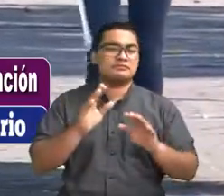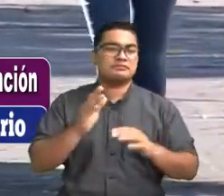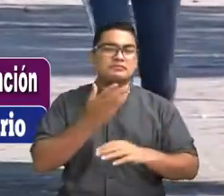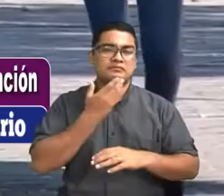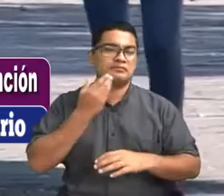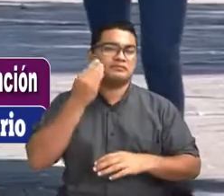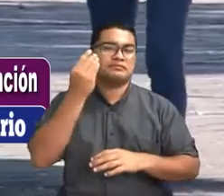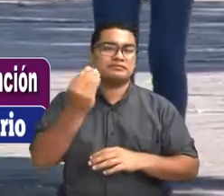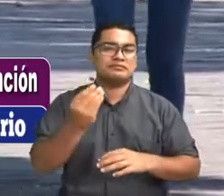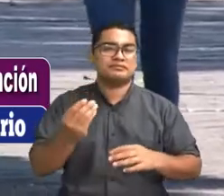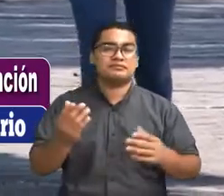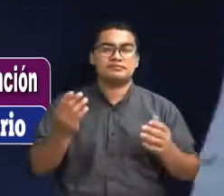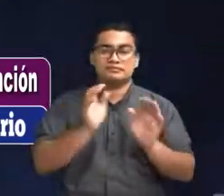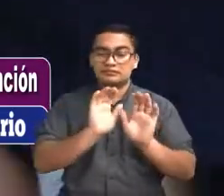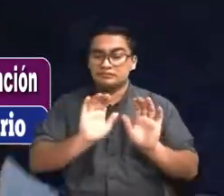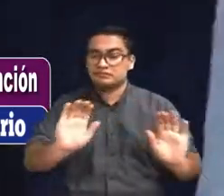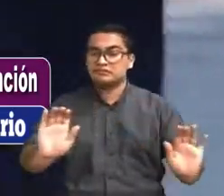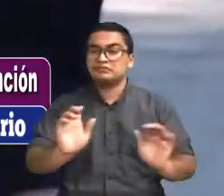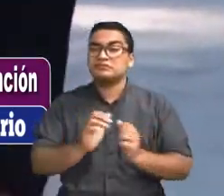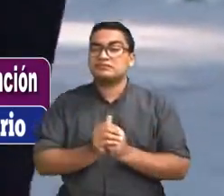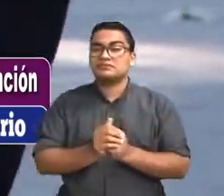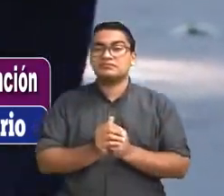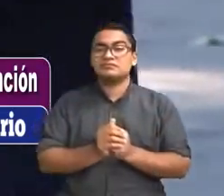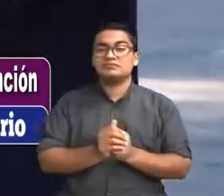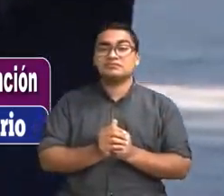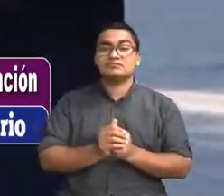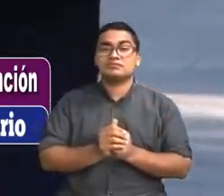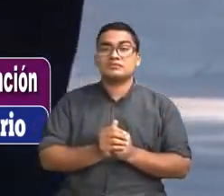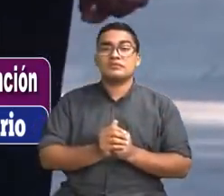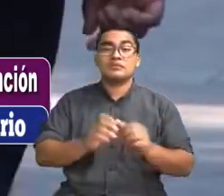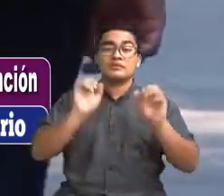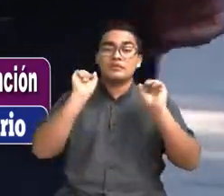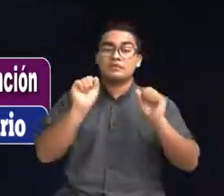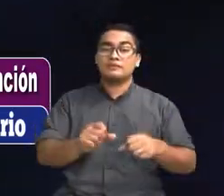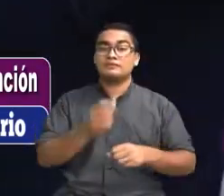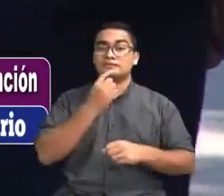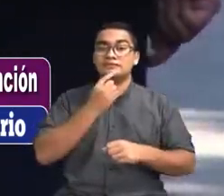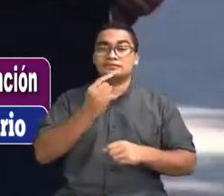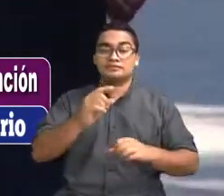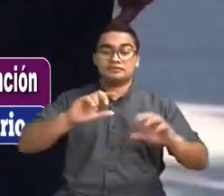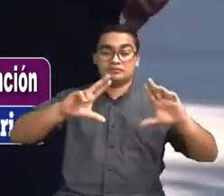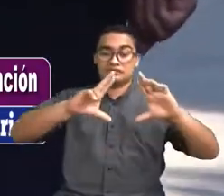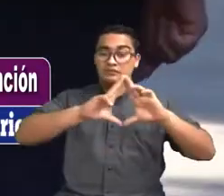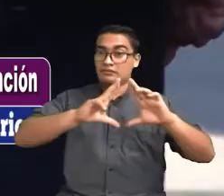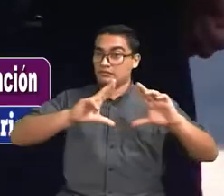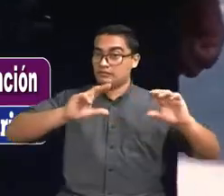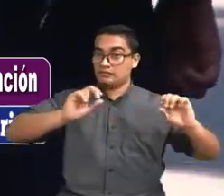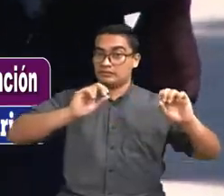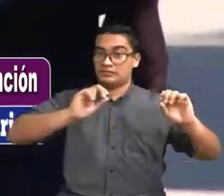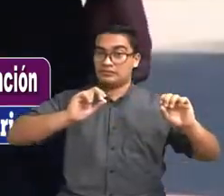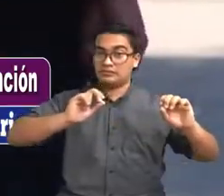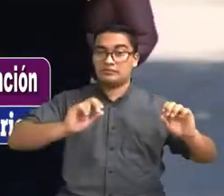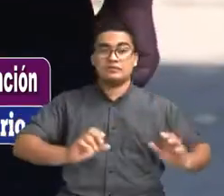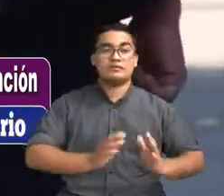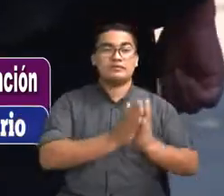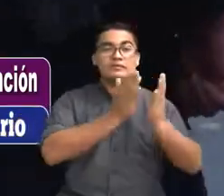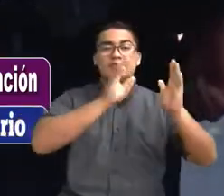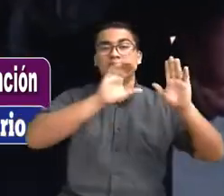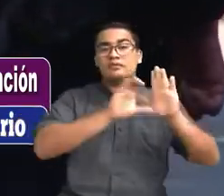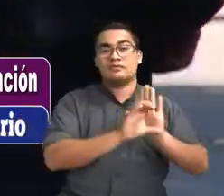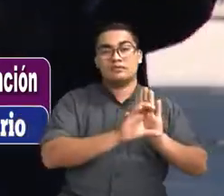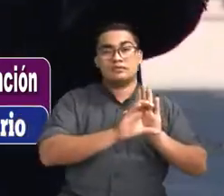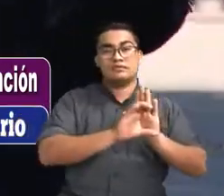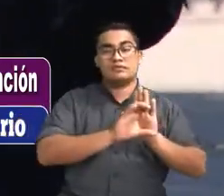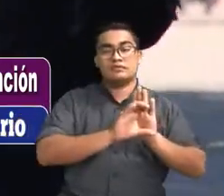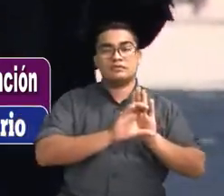adolescencia. Le podríamos decir que en Nicaragua la constitución política de nuestro país,